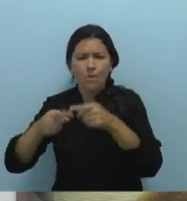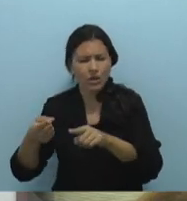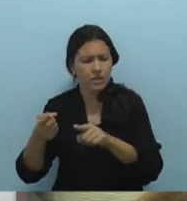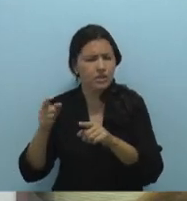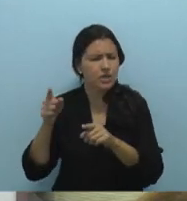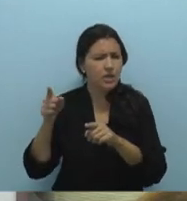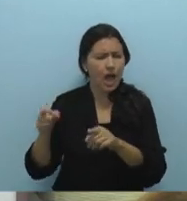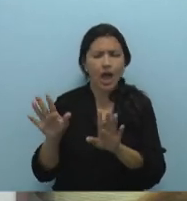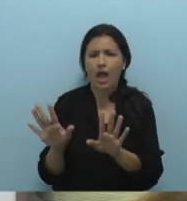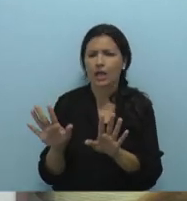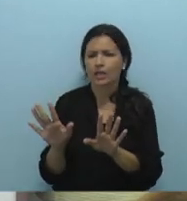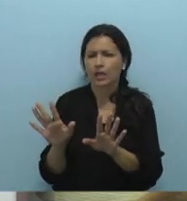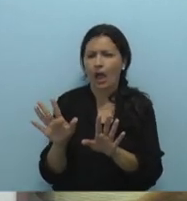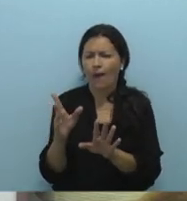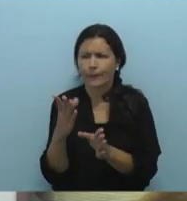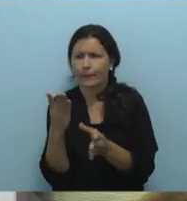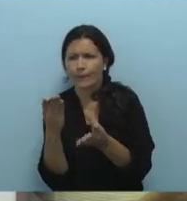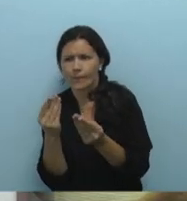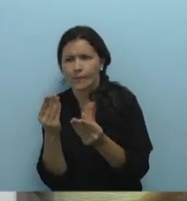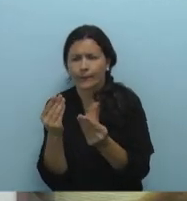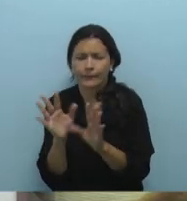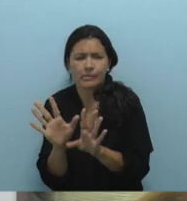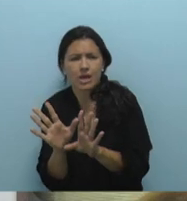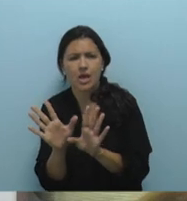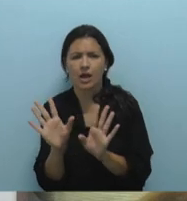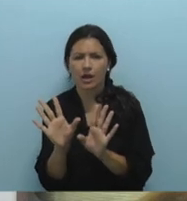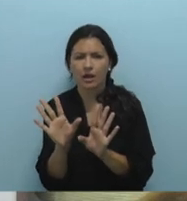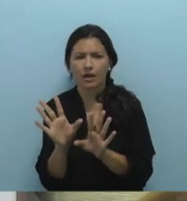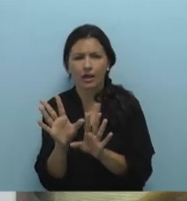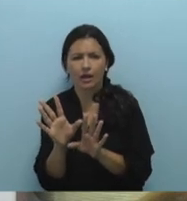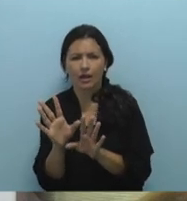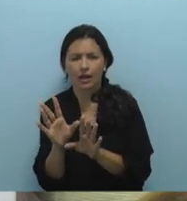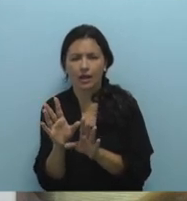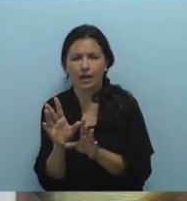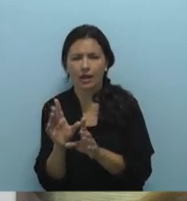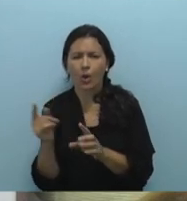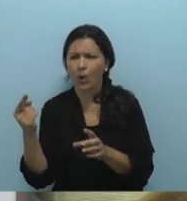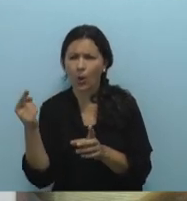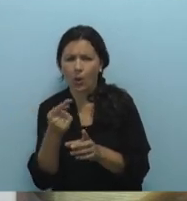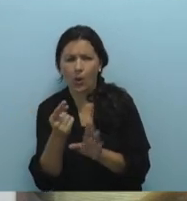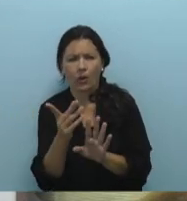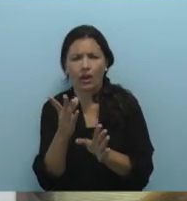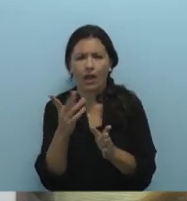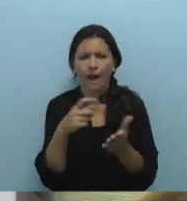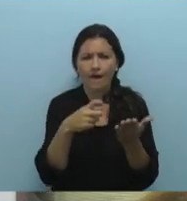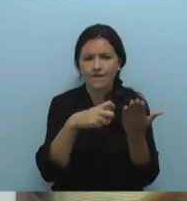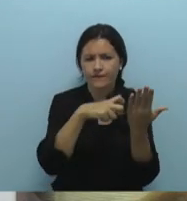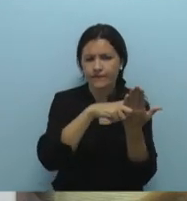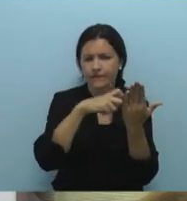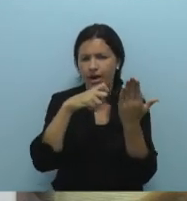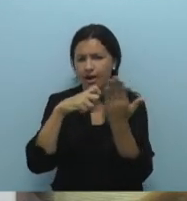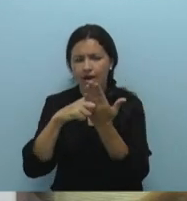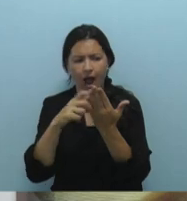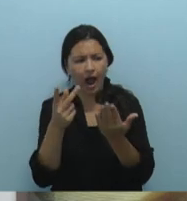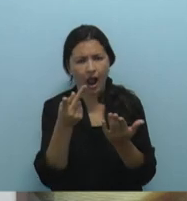garantía que en el proceso judicial haya imparcialidad y, sobre todo, que tenga